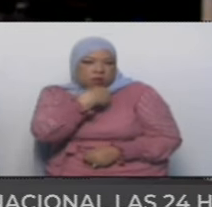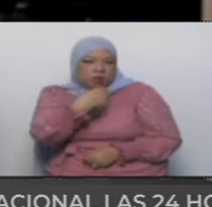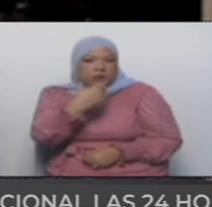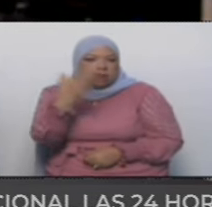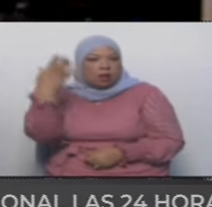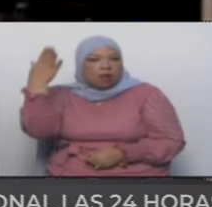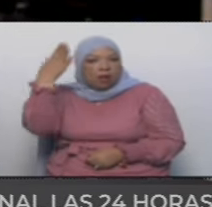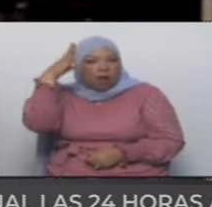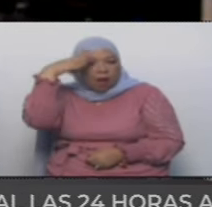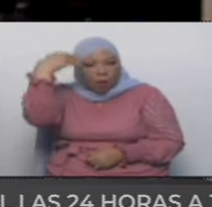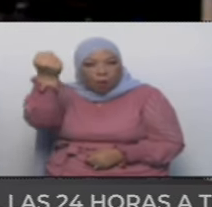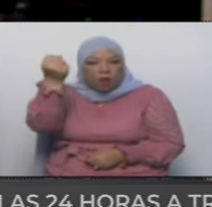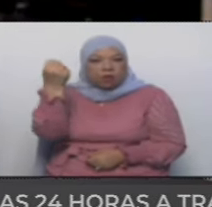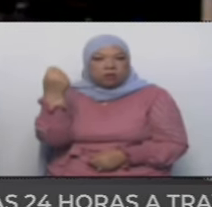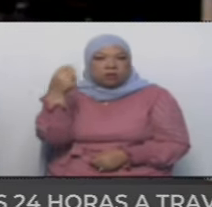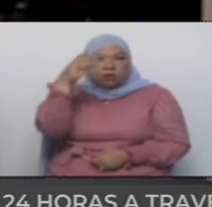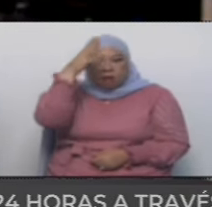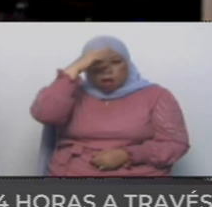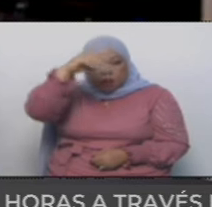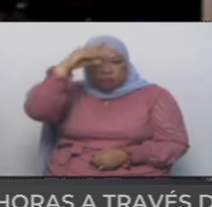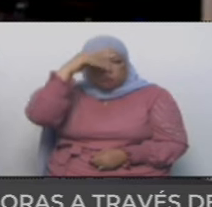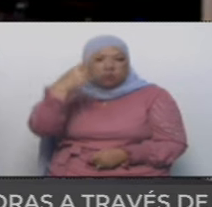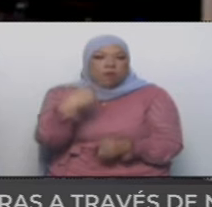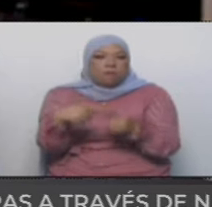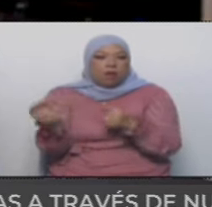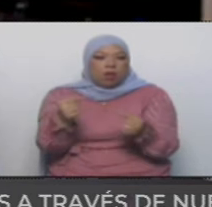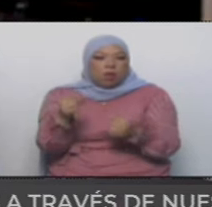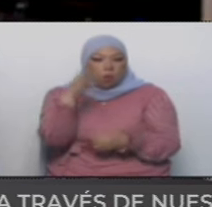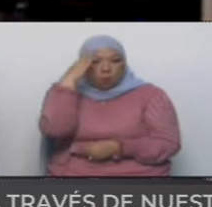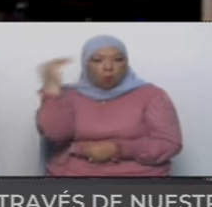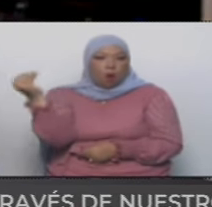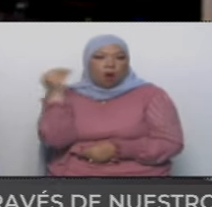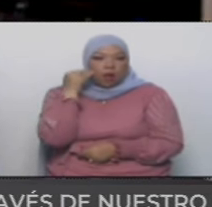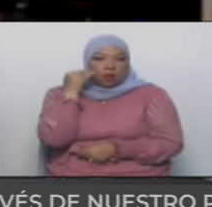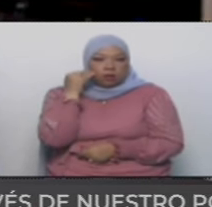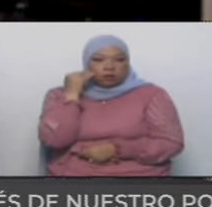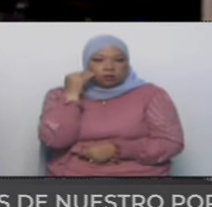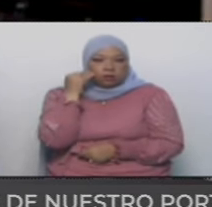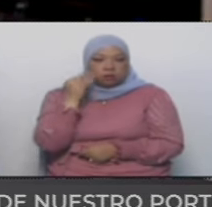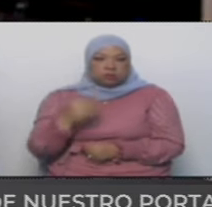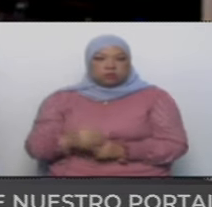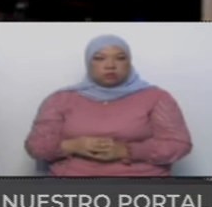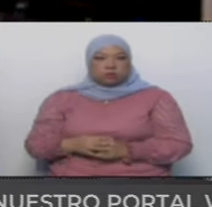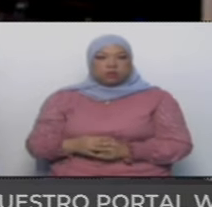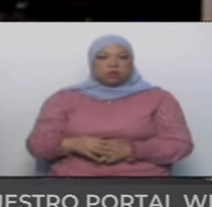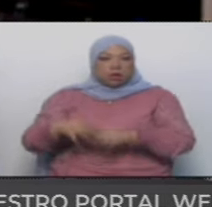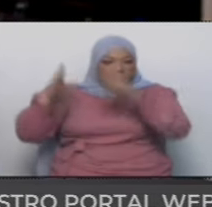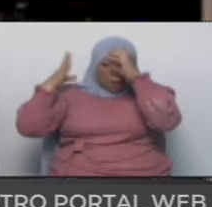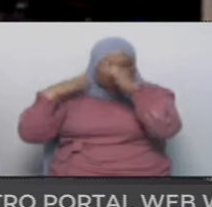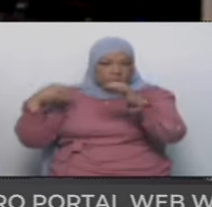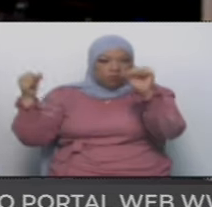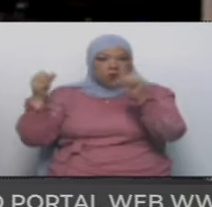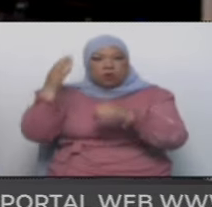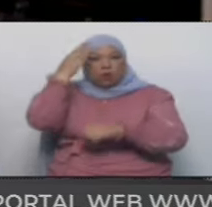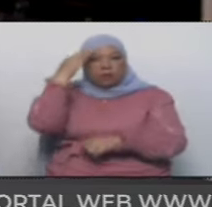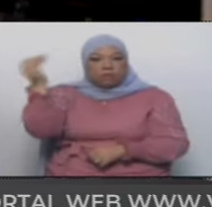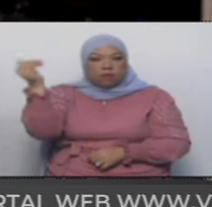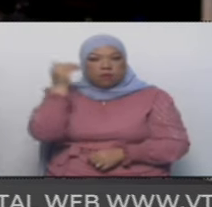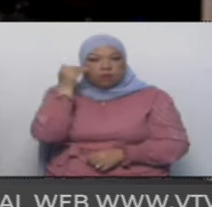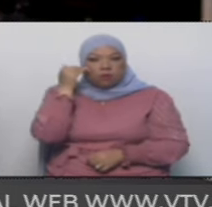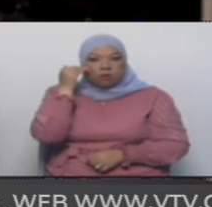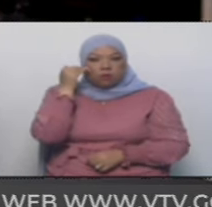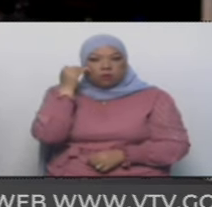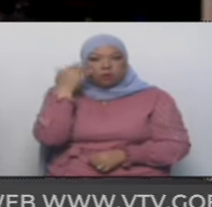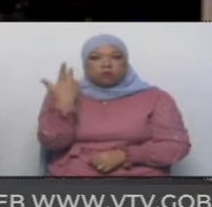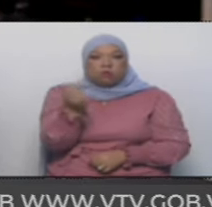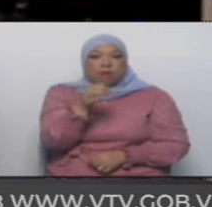viejito. Entonces, el embajador de Holanda y el canciller de Países Bajos